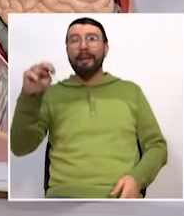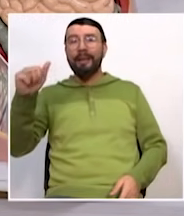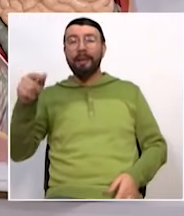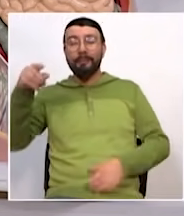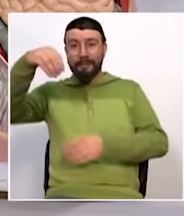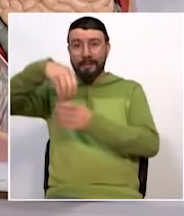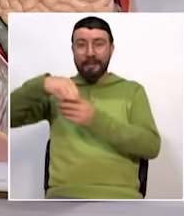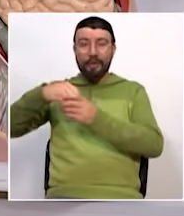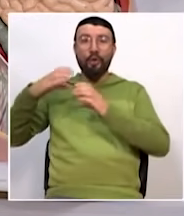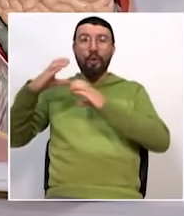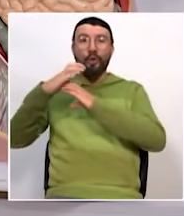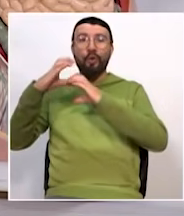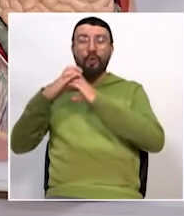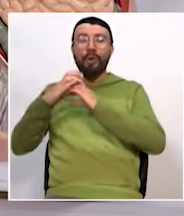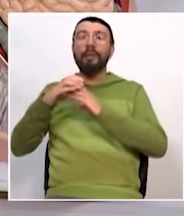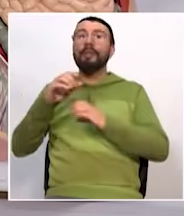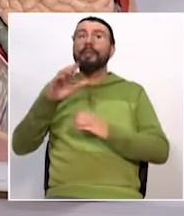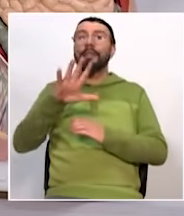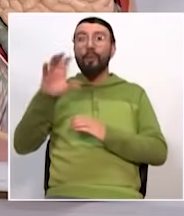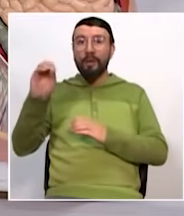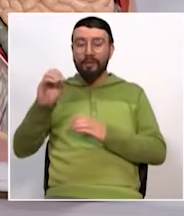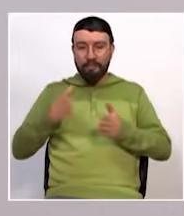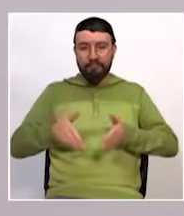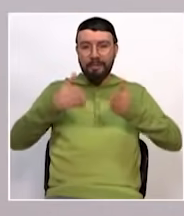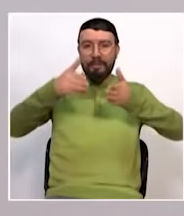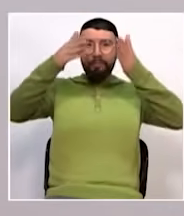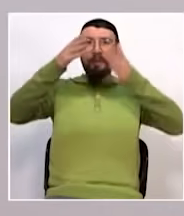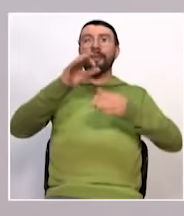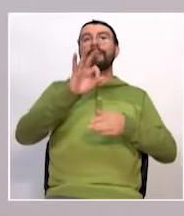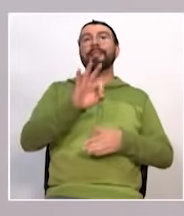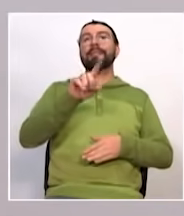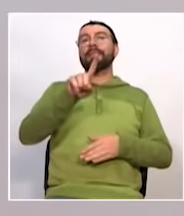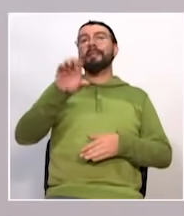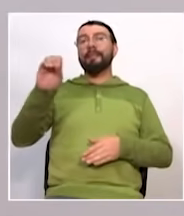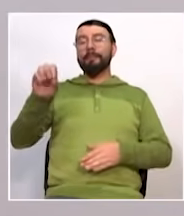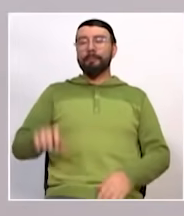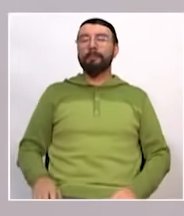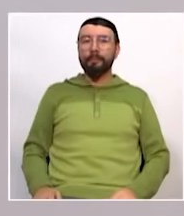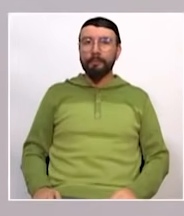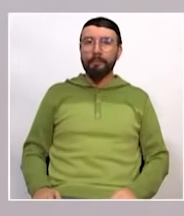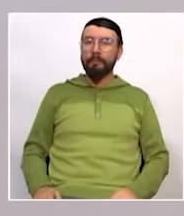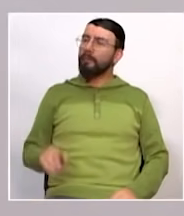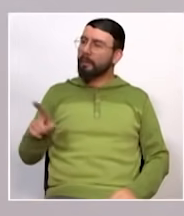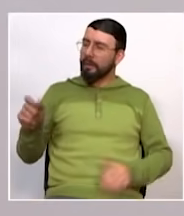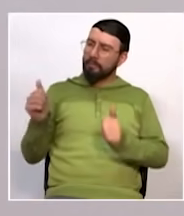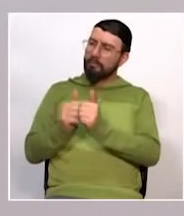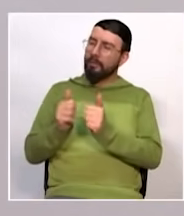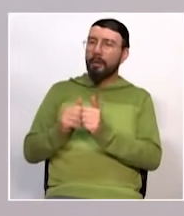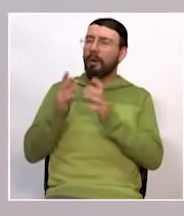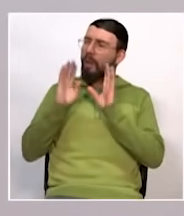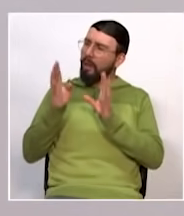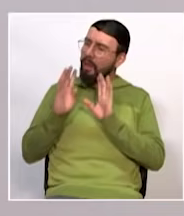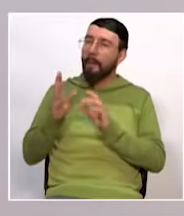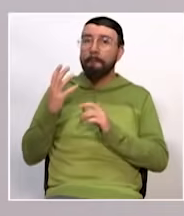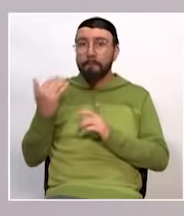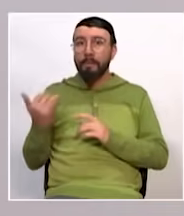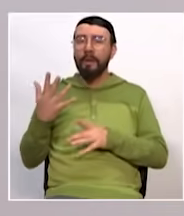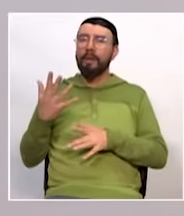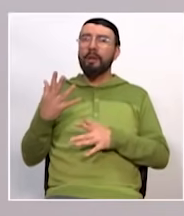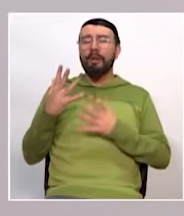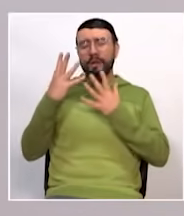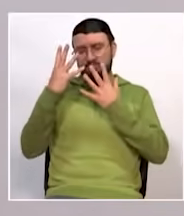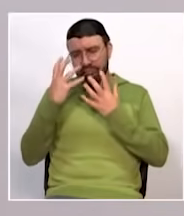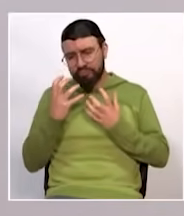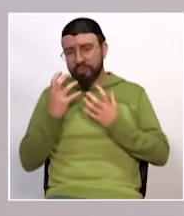de los 50 el consultorio de 310 muy bien estuvimos hoy entonces con el doctor de ordenado ceballos hablando de depresión de ansiedad